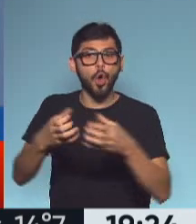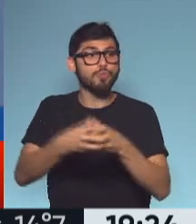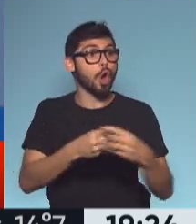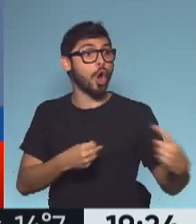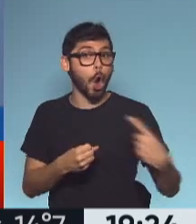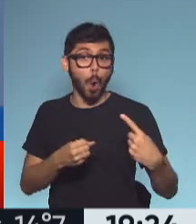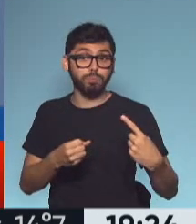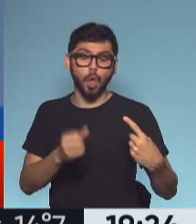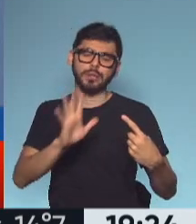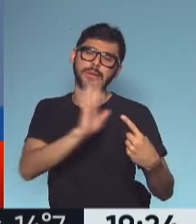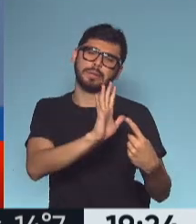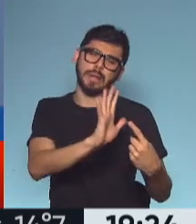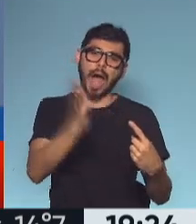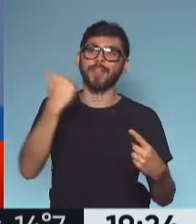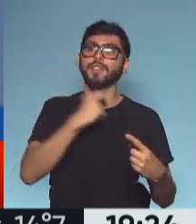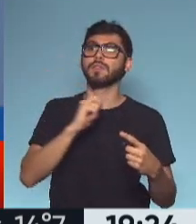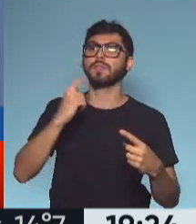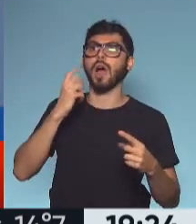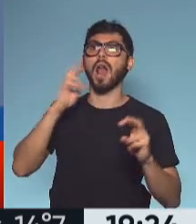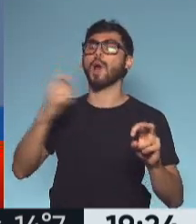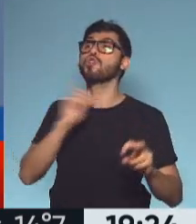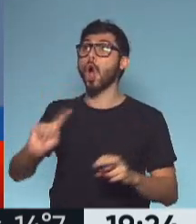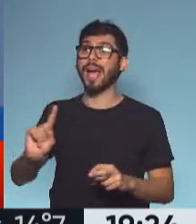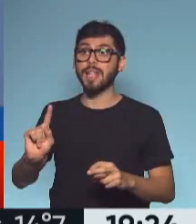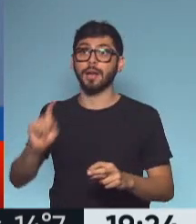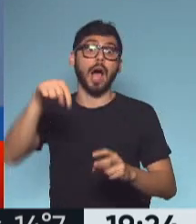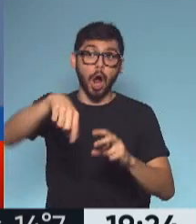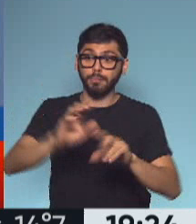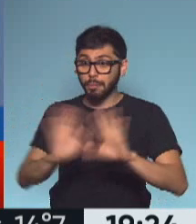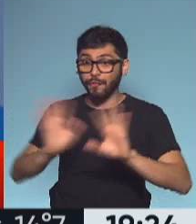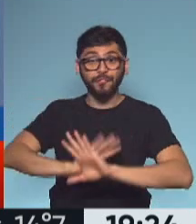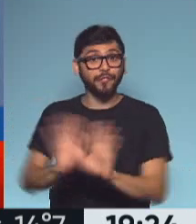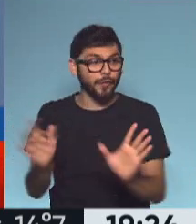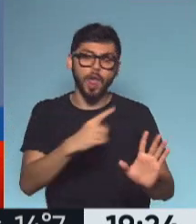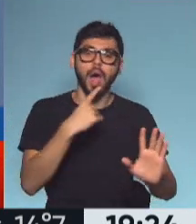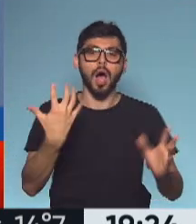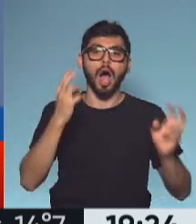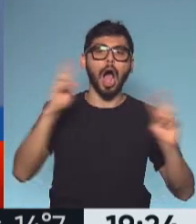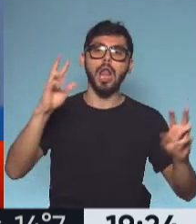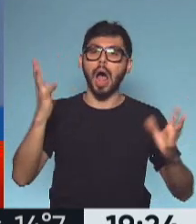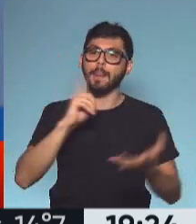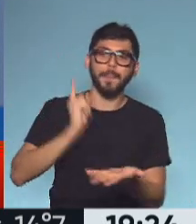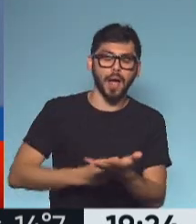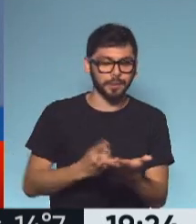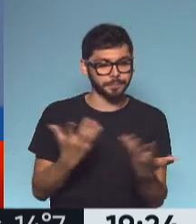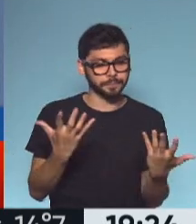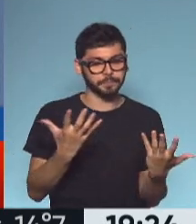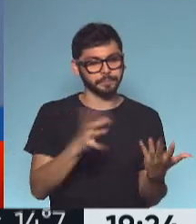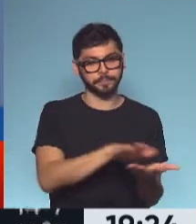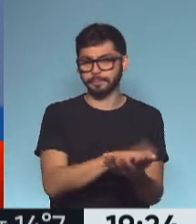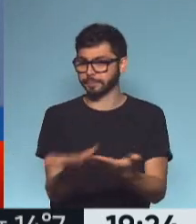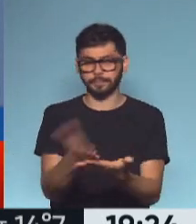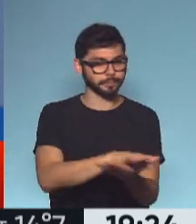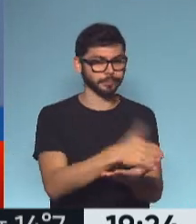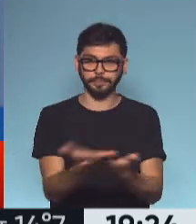decir, antes querían que no haya estado de excepción, ahora que no lo hay, piden que haya ciertas formas o mecanismos para las